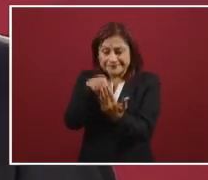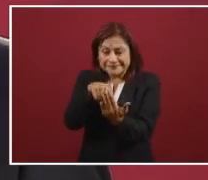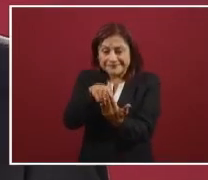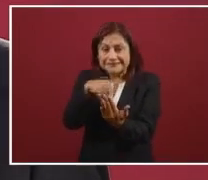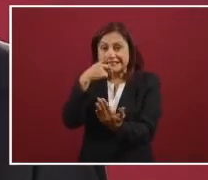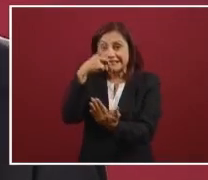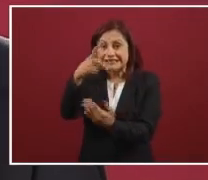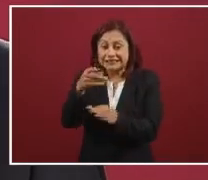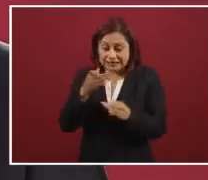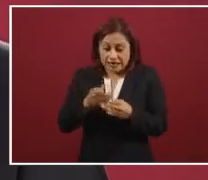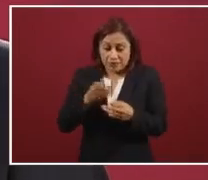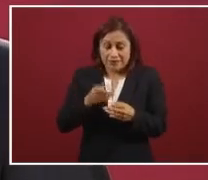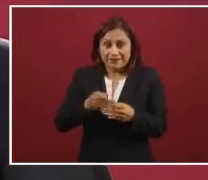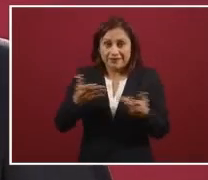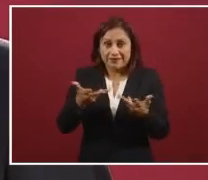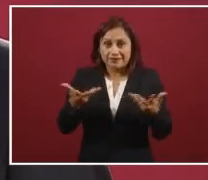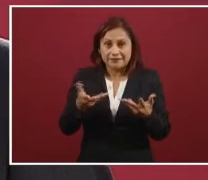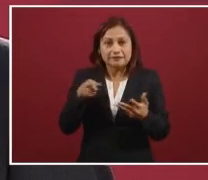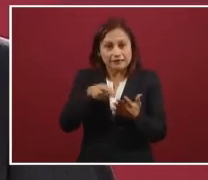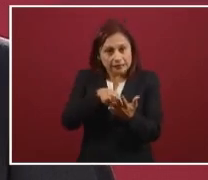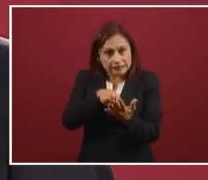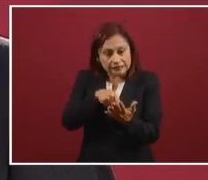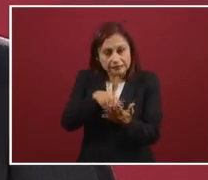¿Por qué se extrañan?